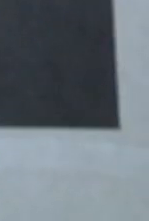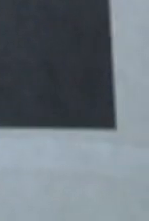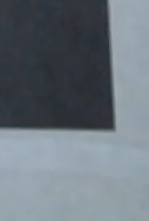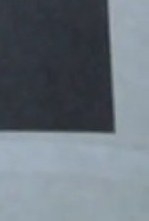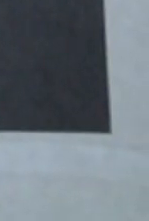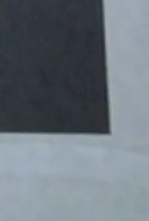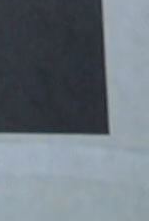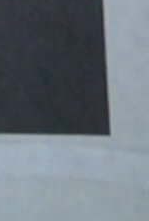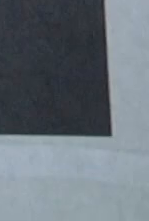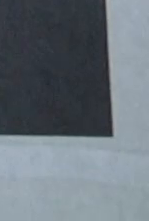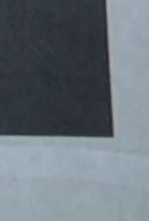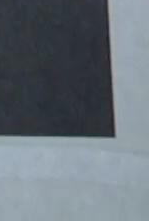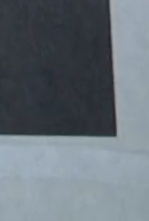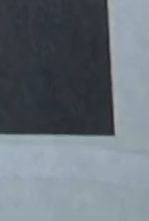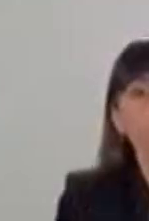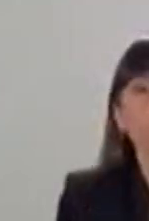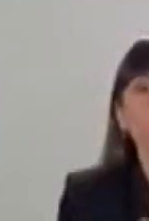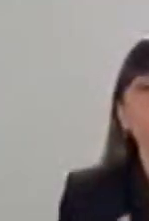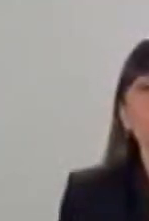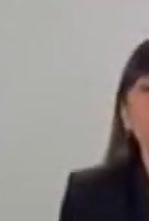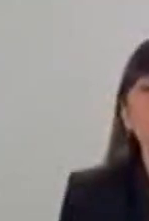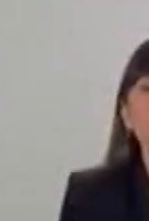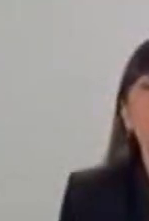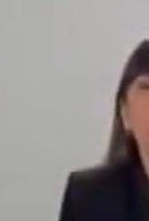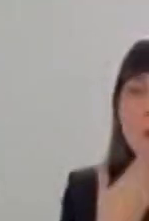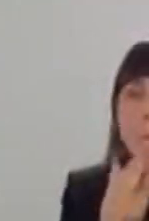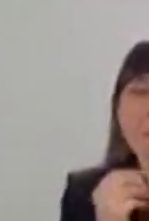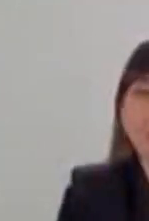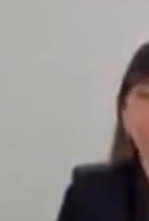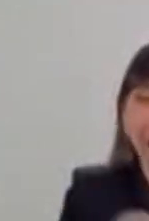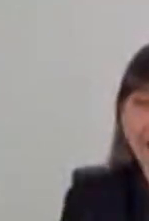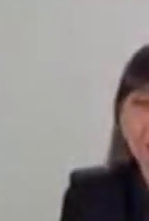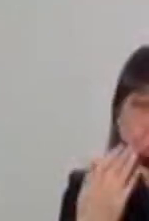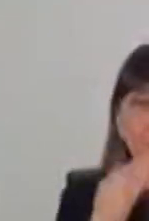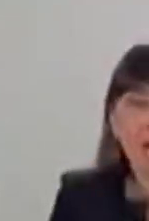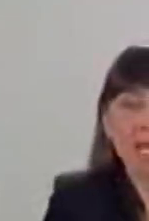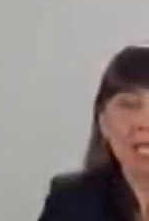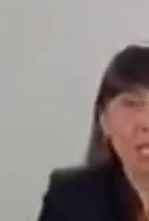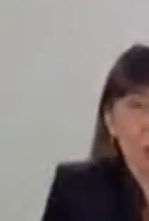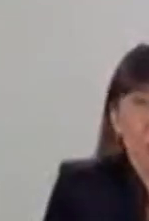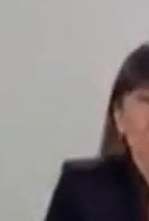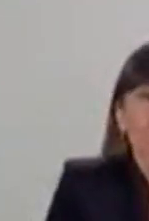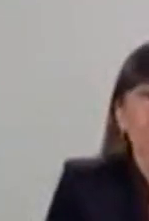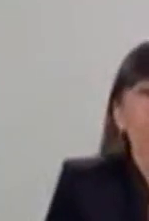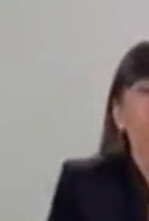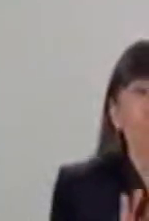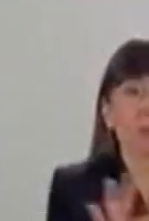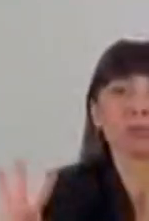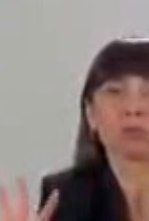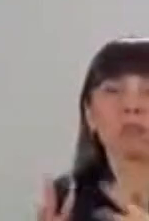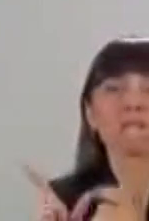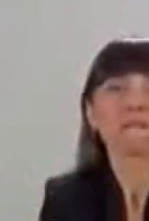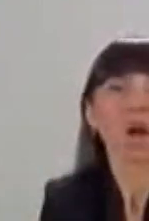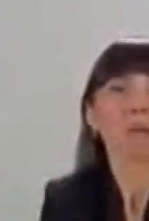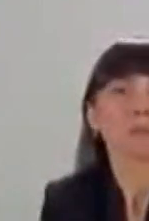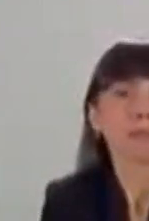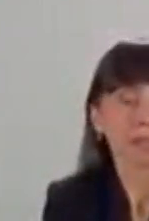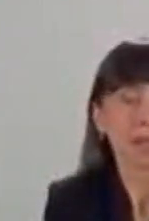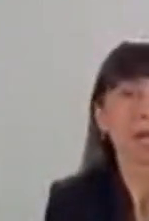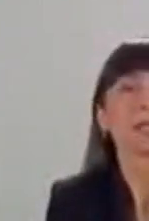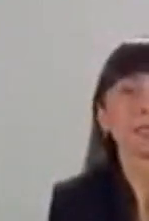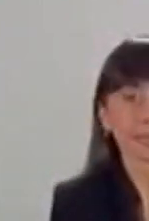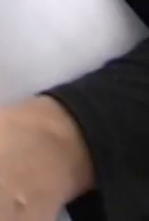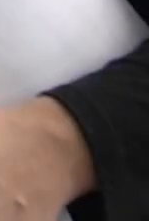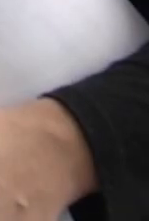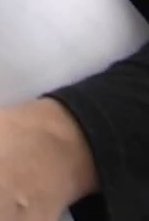rechazo a la fusión de ambos ministerios anunciada por el presidente Piñera en su pasada cuenta pública. Nosotros solicitamos a nuestro